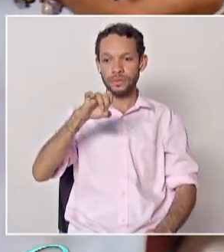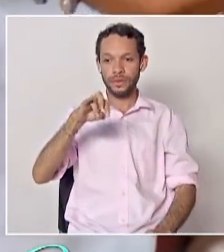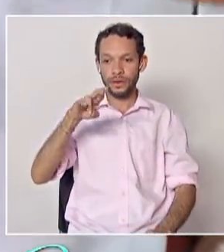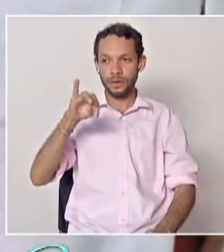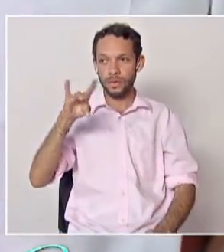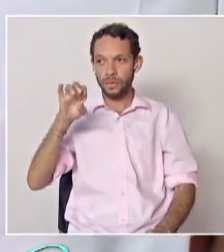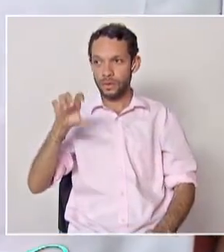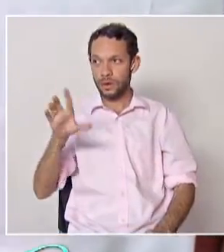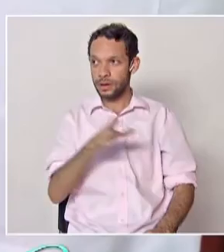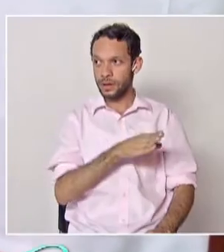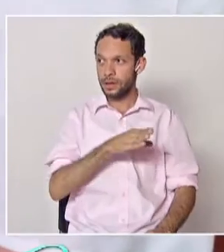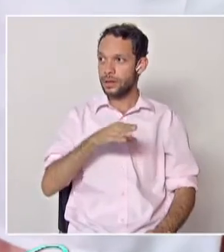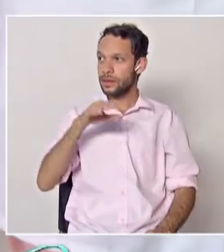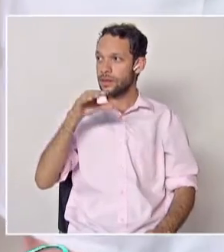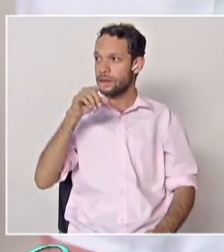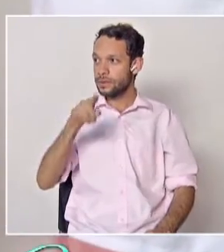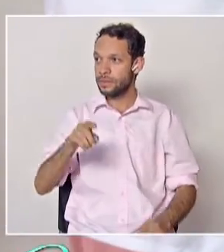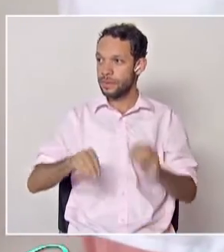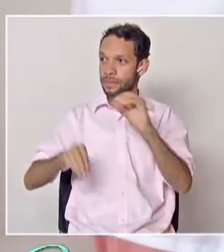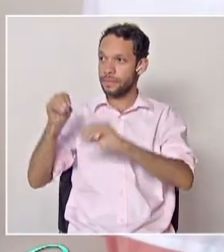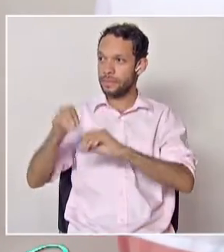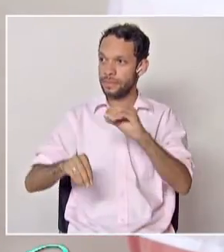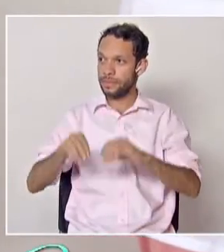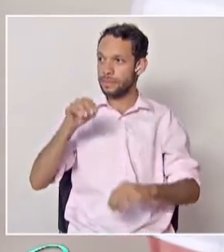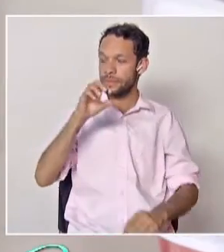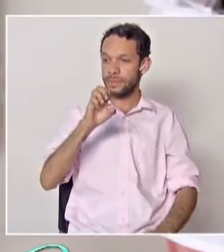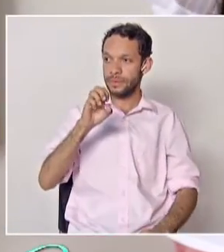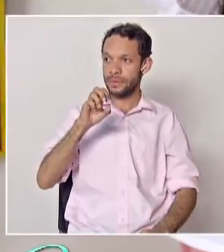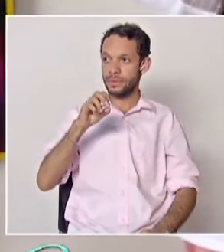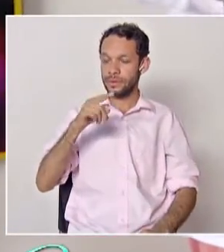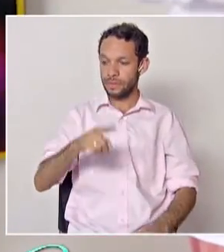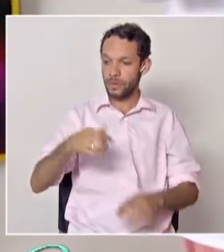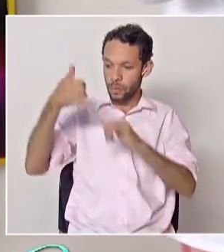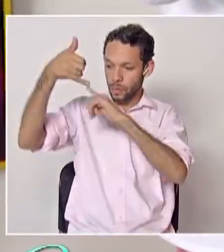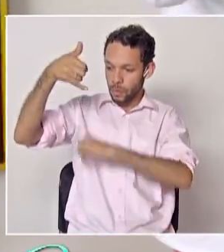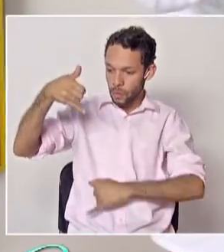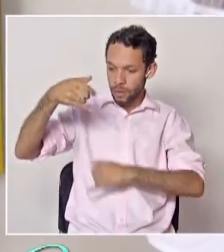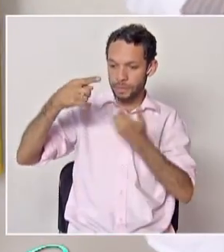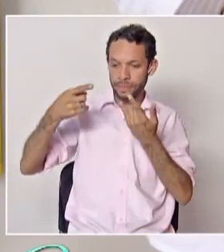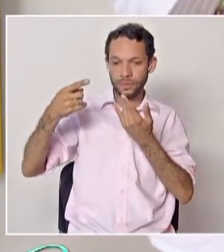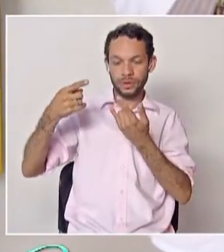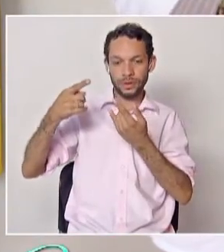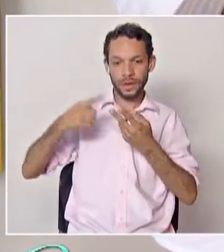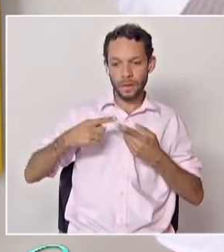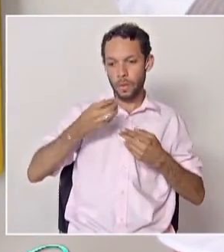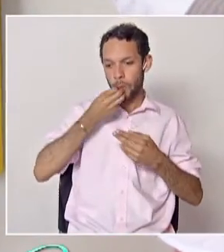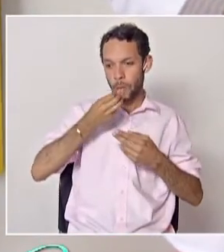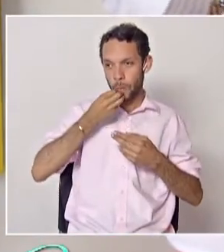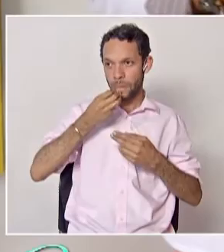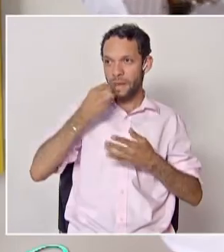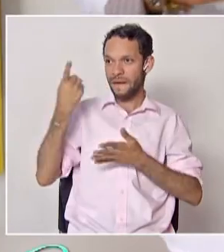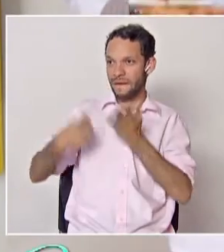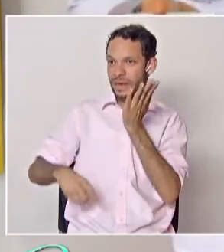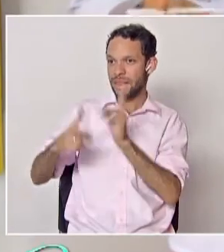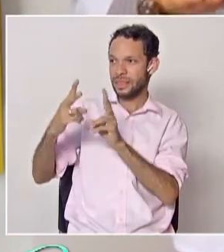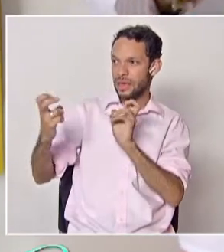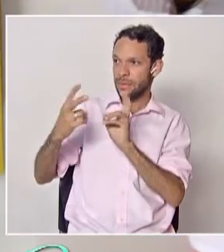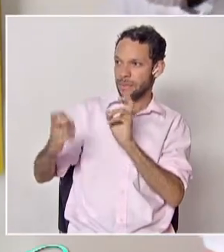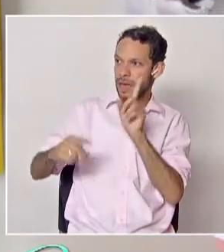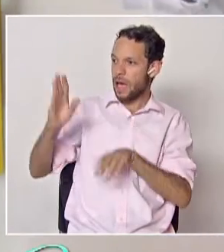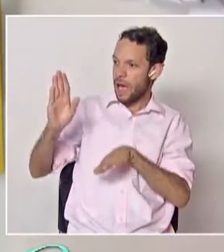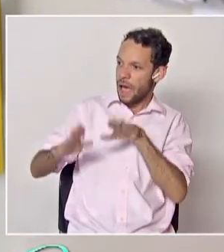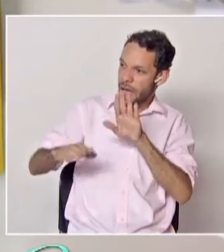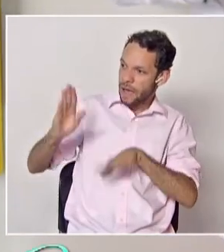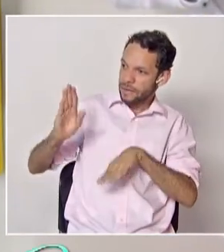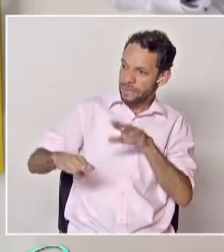acupuntura, adicionalmente el enema, la desintoxicación, la dieta, porque también es muy triste, una de